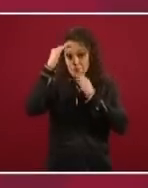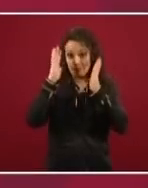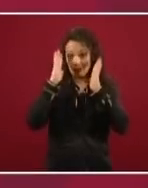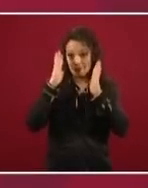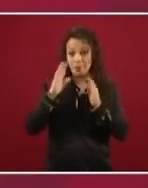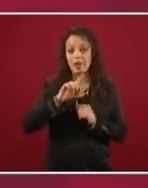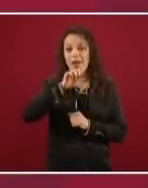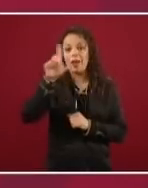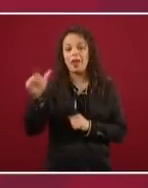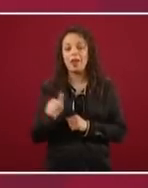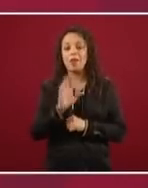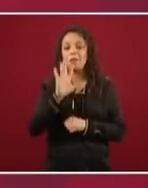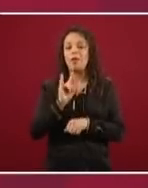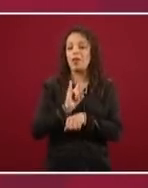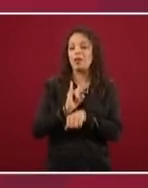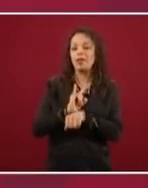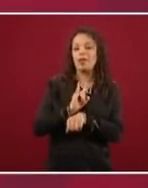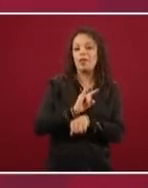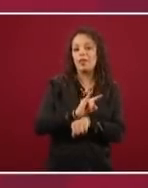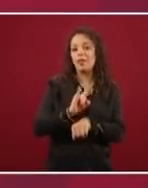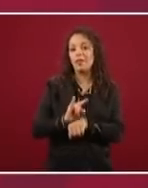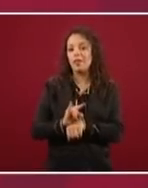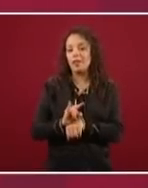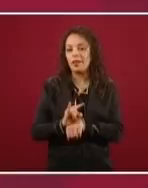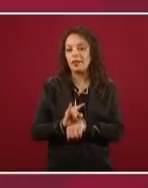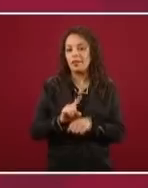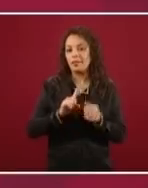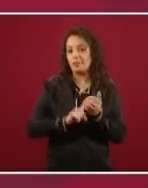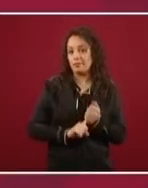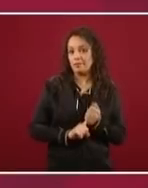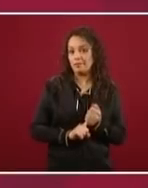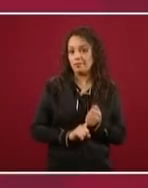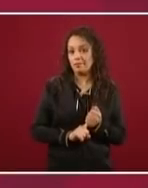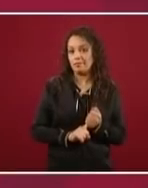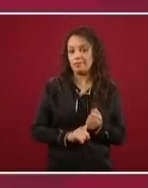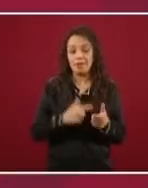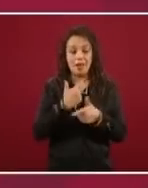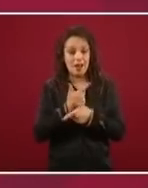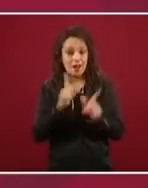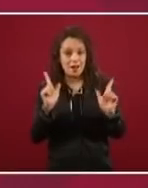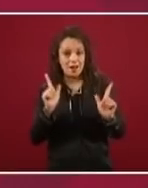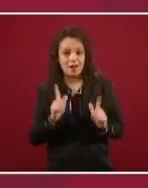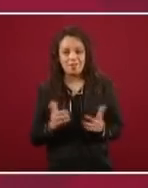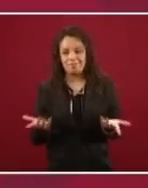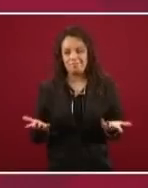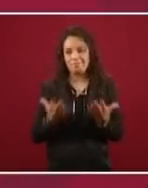y aparentar qué son liberales